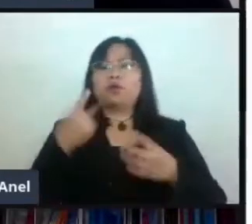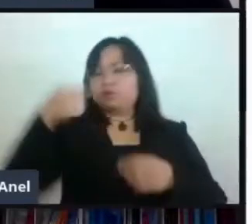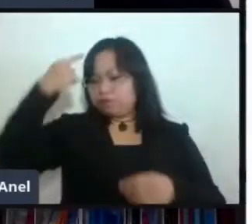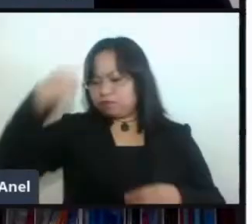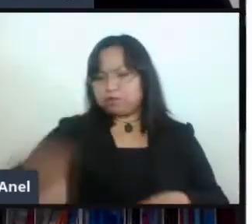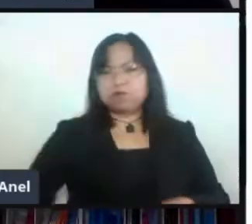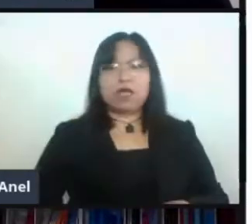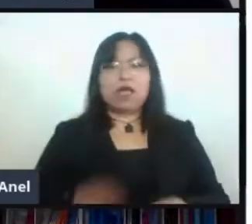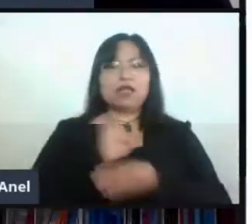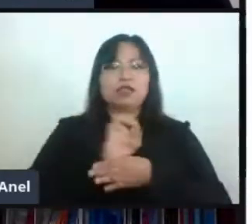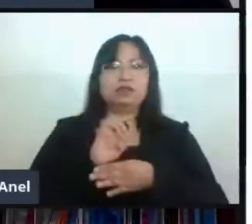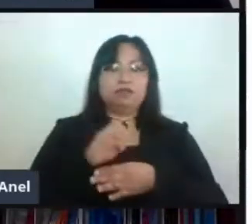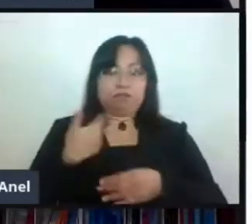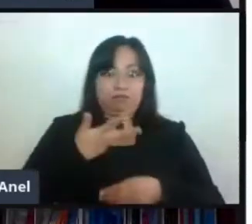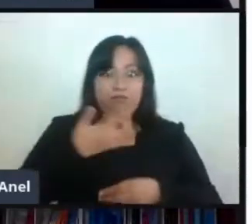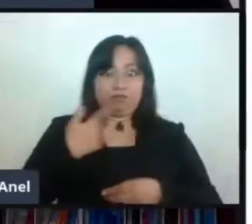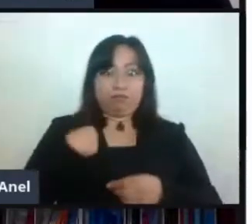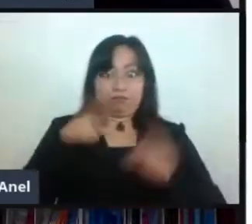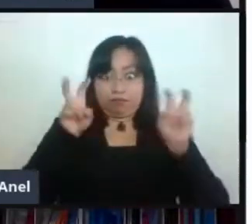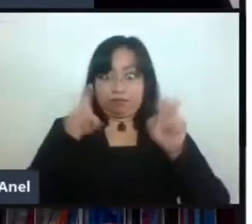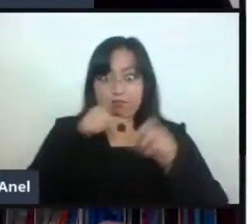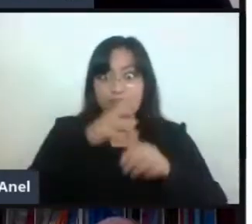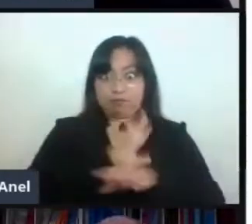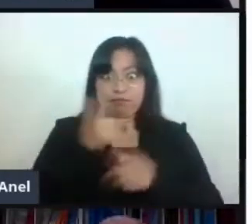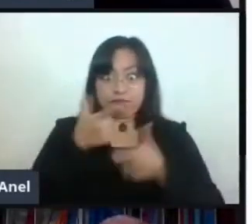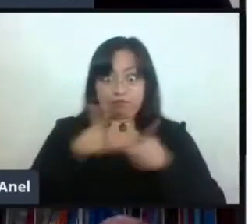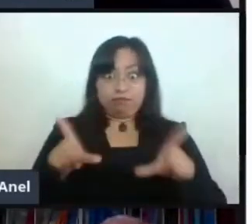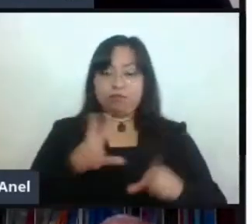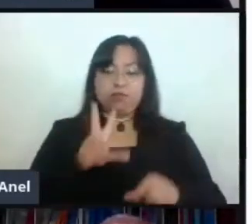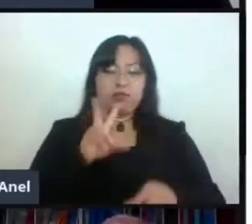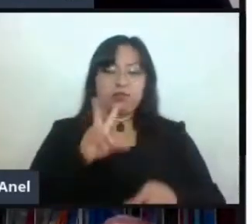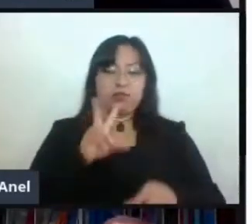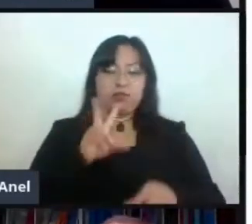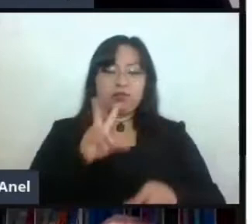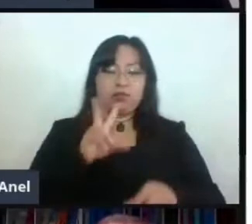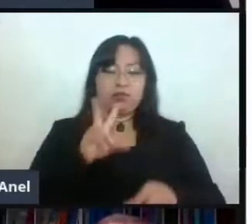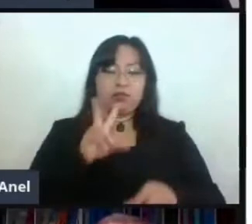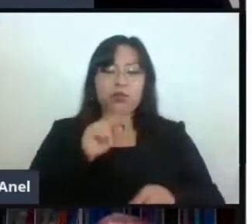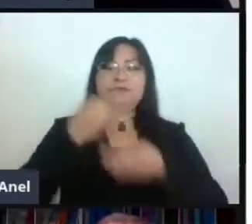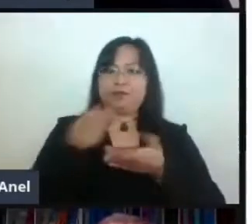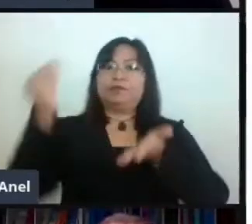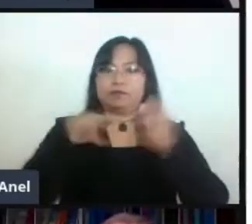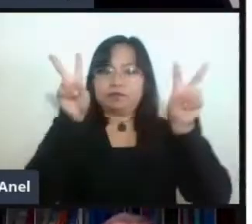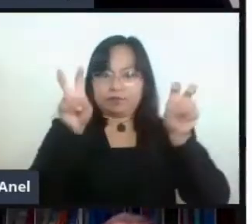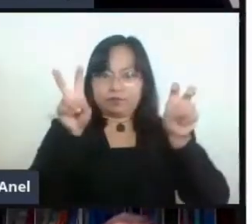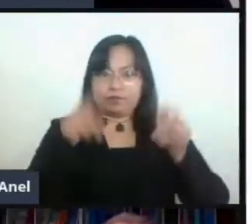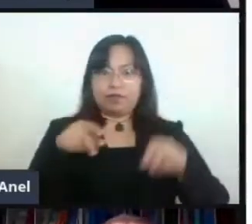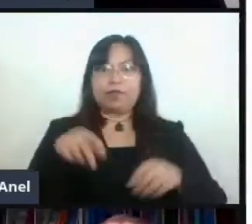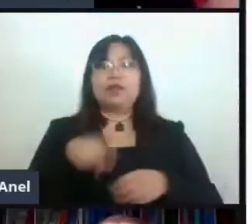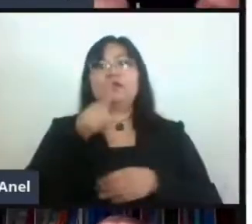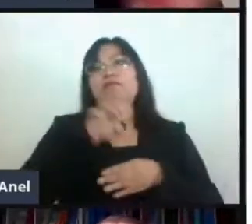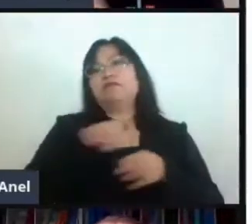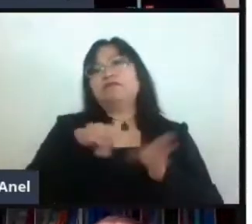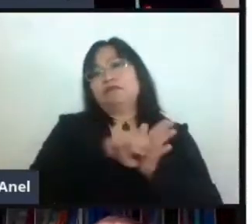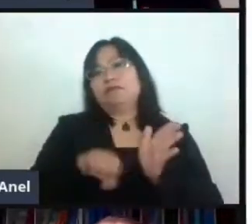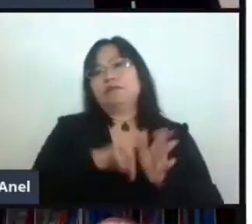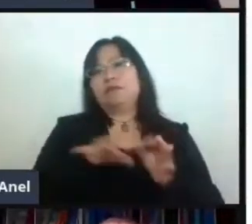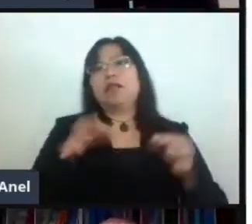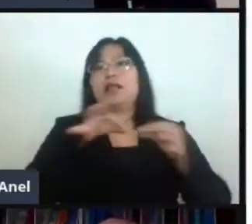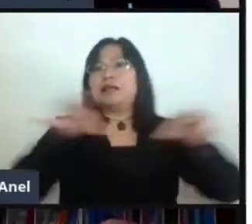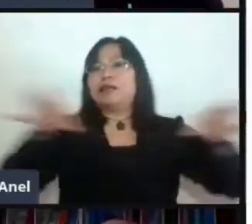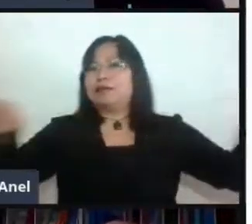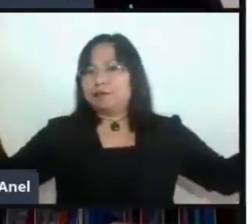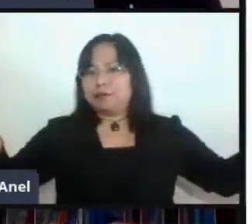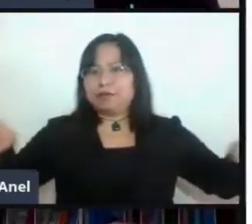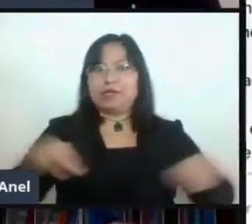un tema para este tipo de actividades. Entonces, lo voy a crear y le voy a poner medición. Eso lo hago del lado derecho,